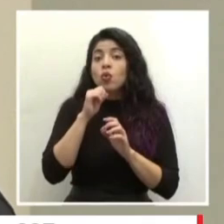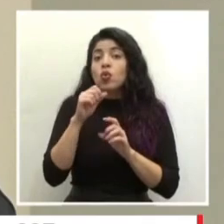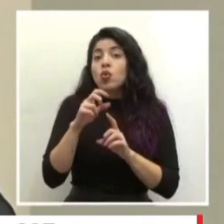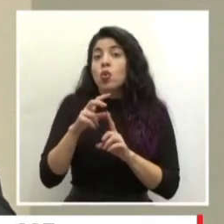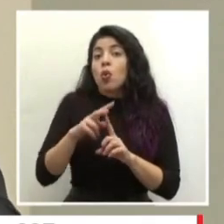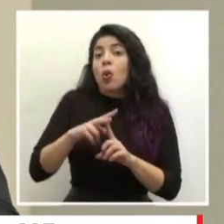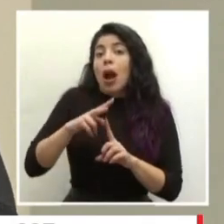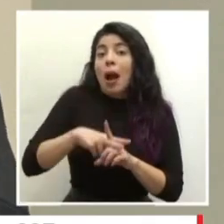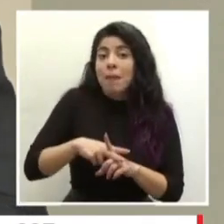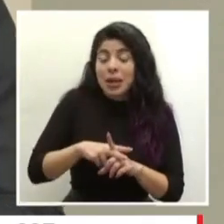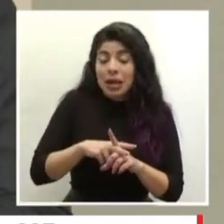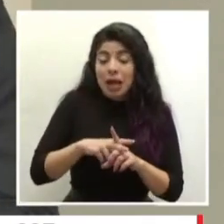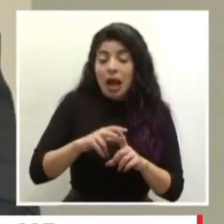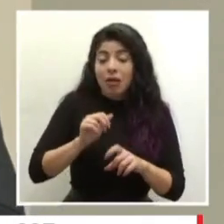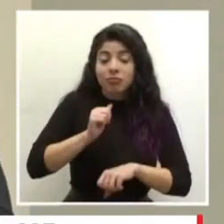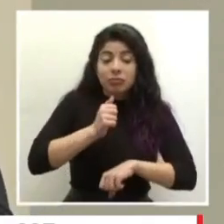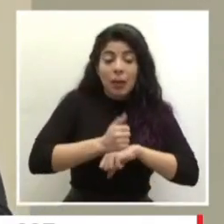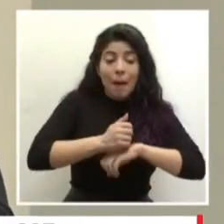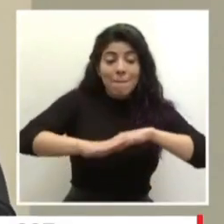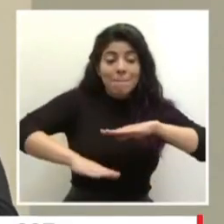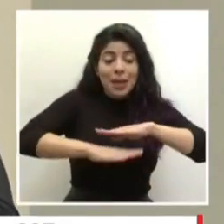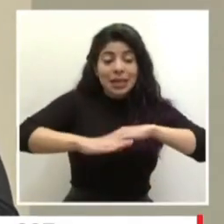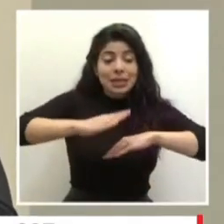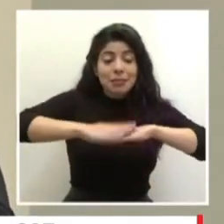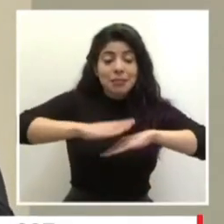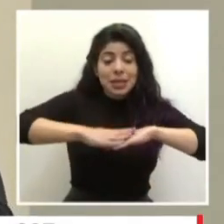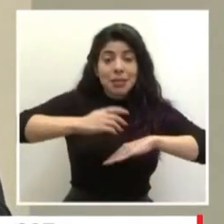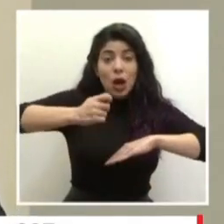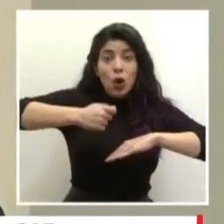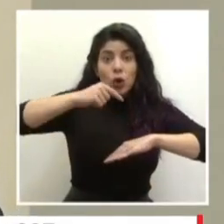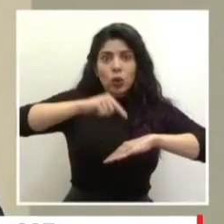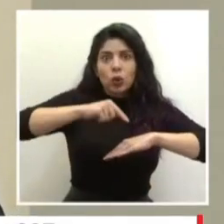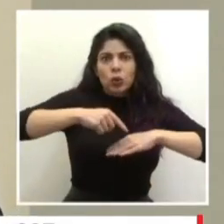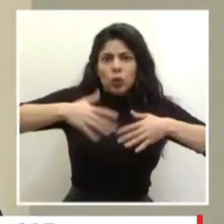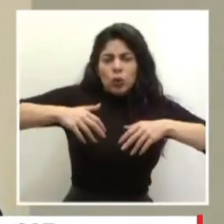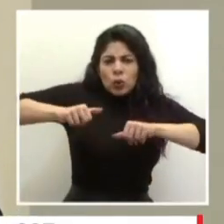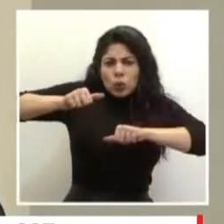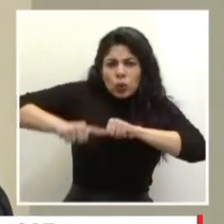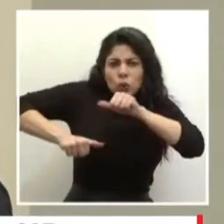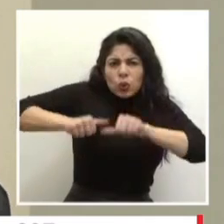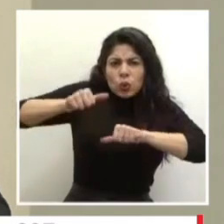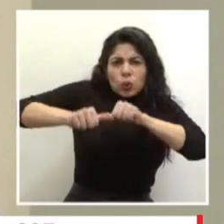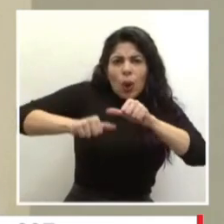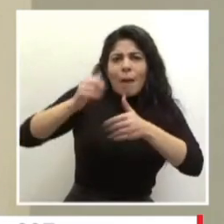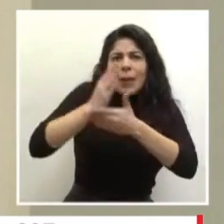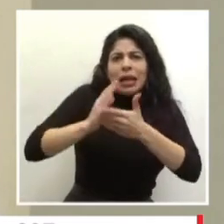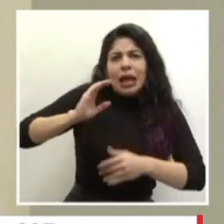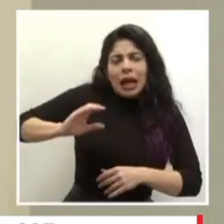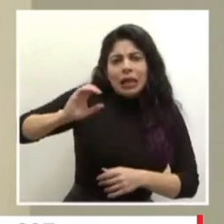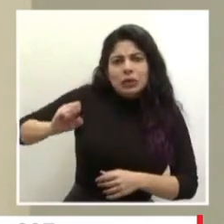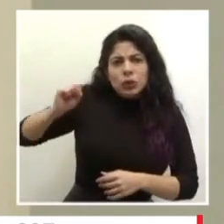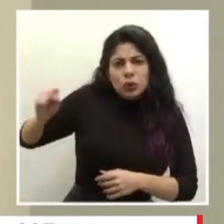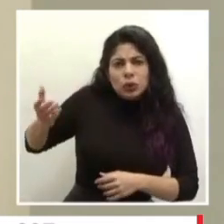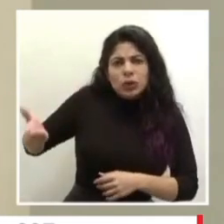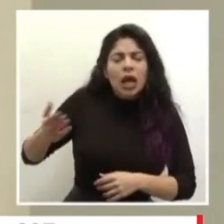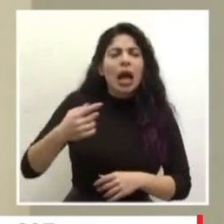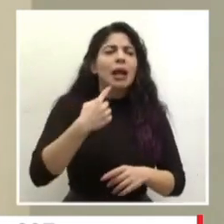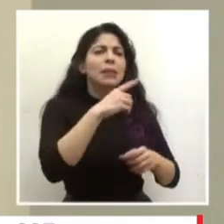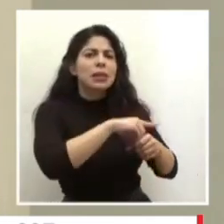permitir tener esa base mínima contributiva, que fue un esfuerzo de la Caja Costarricense del Seguro Social, de